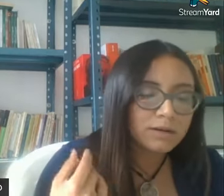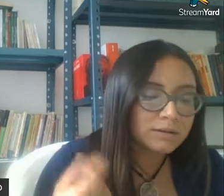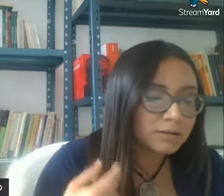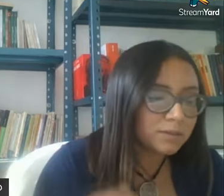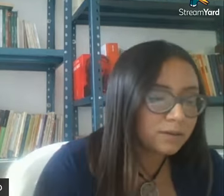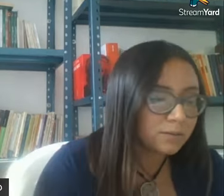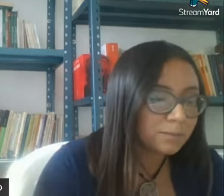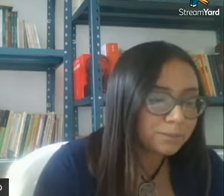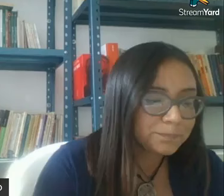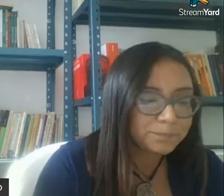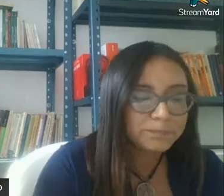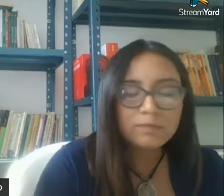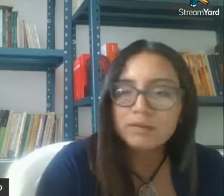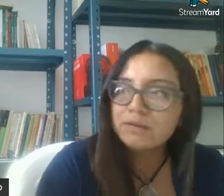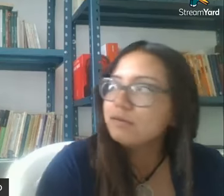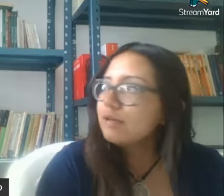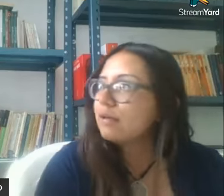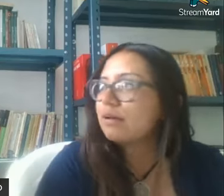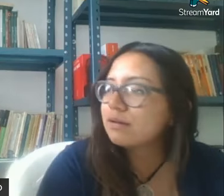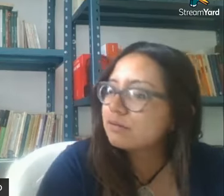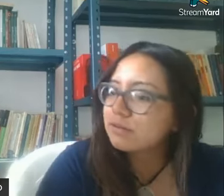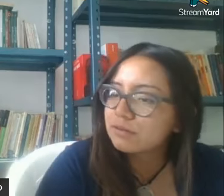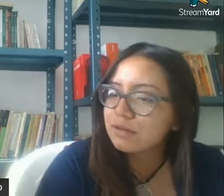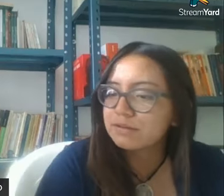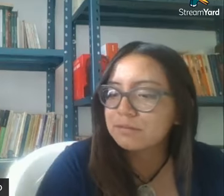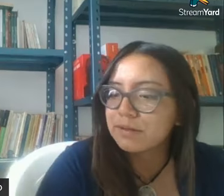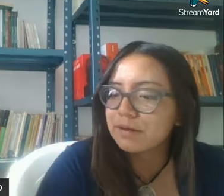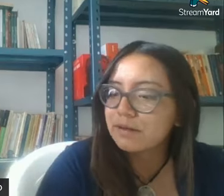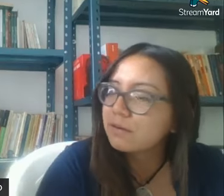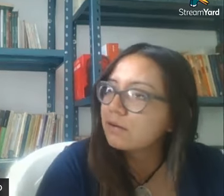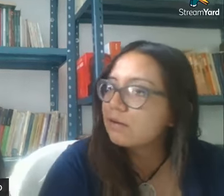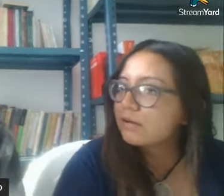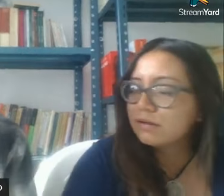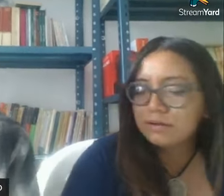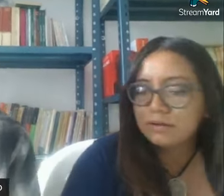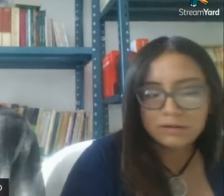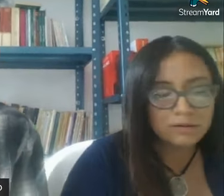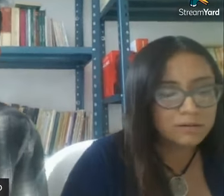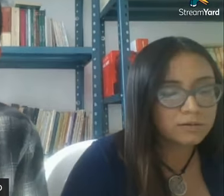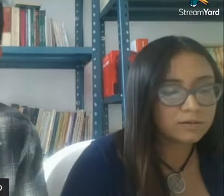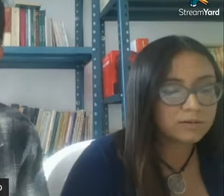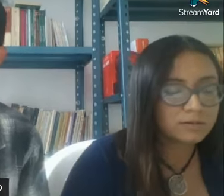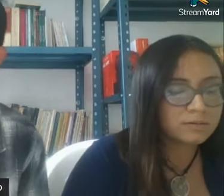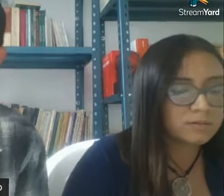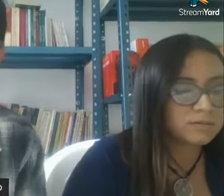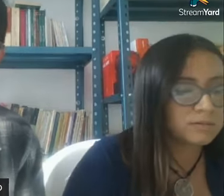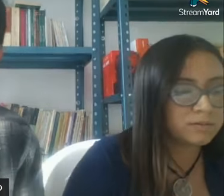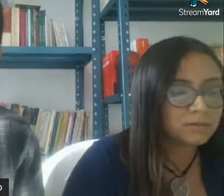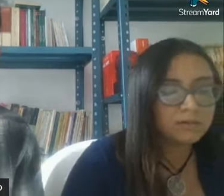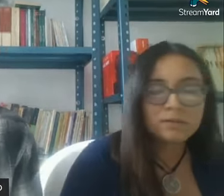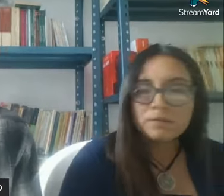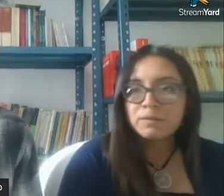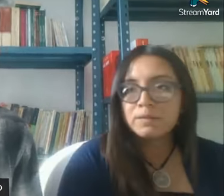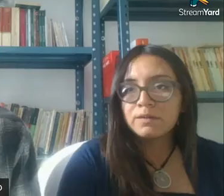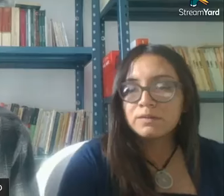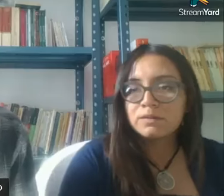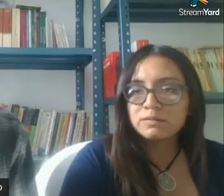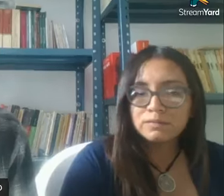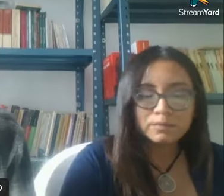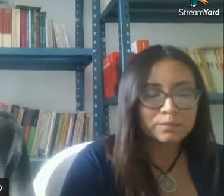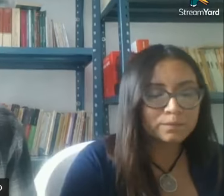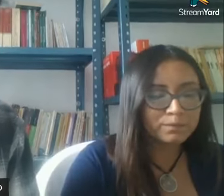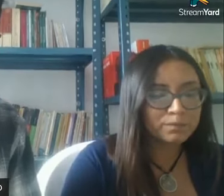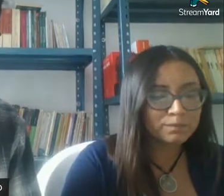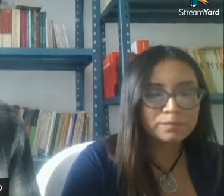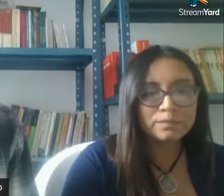en este aspecto. No sé, Ernesto, si tú quieres comentar algo. Pues sí, la reforma eléctrica era bastante clara, que